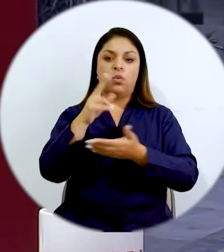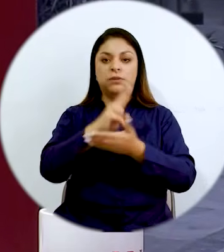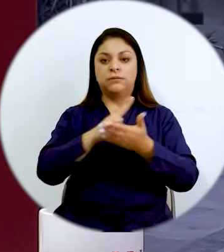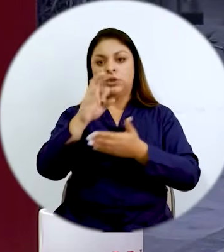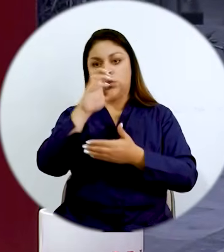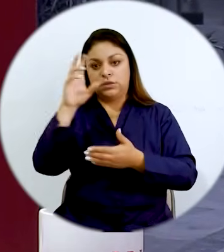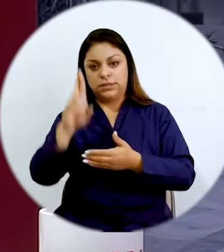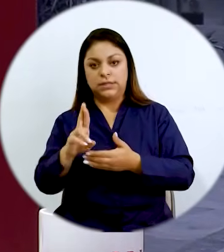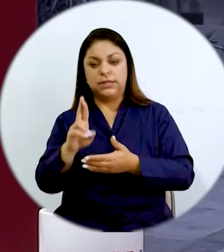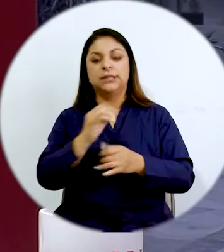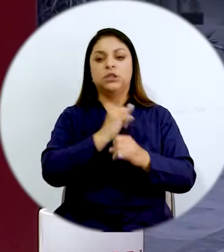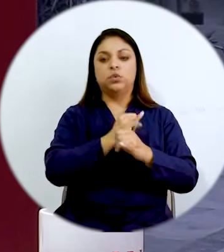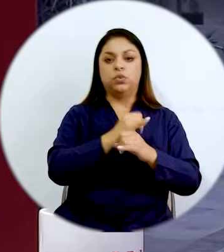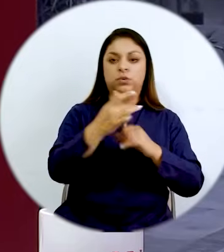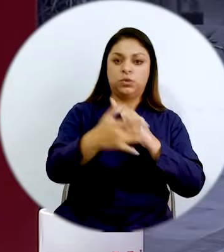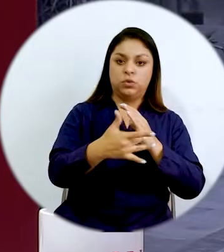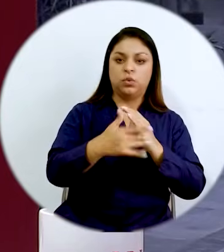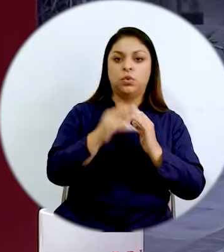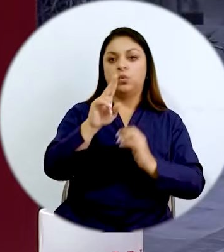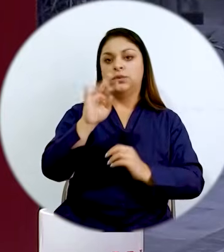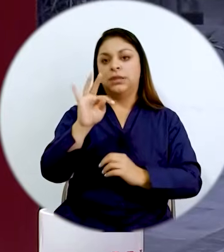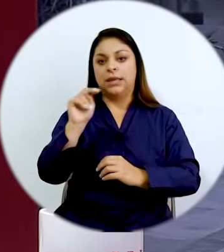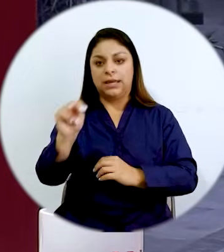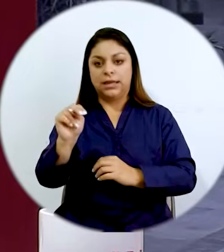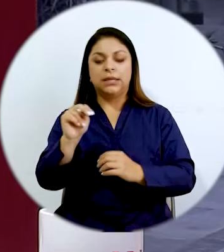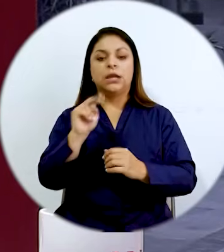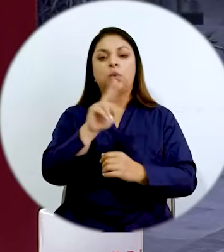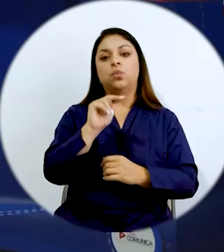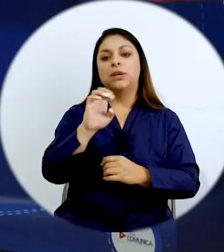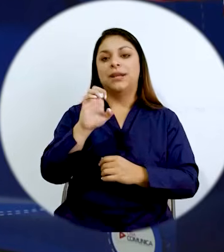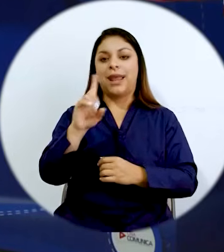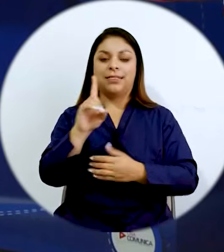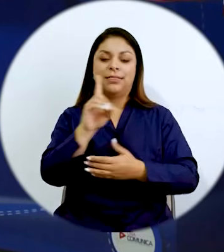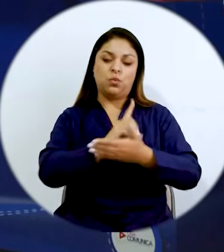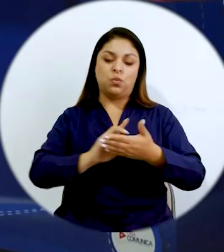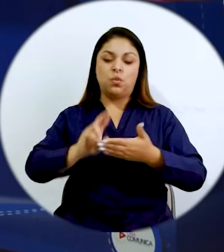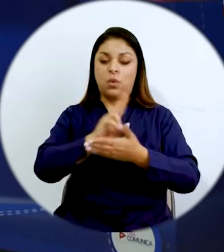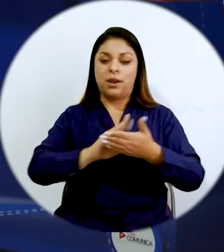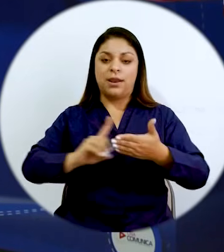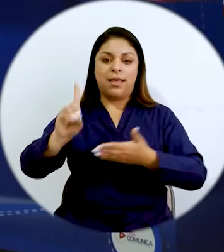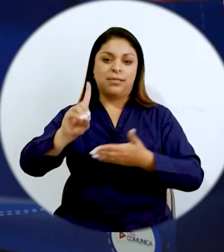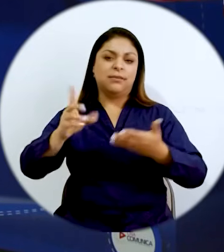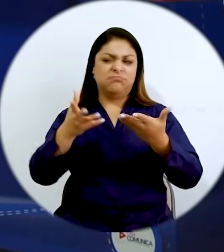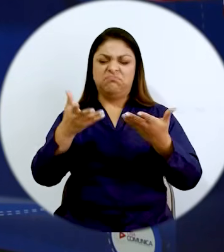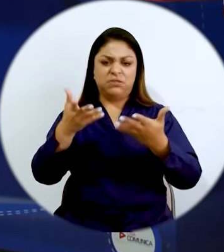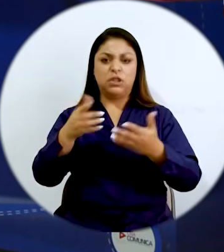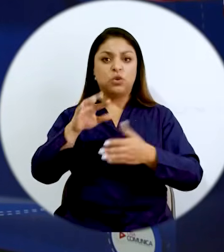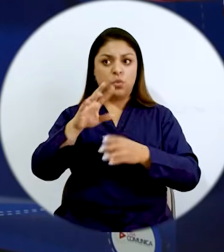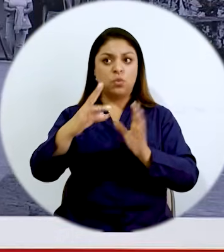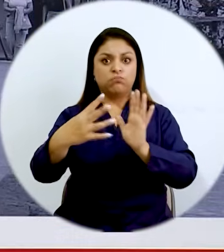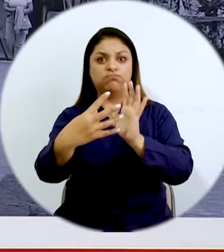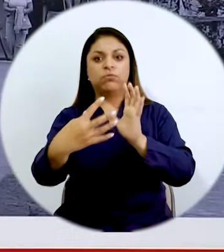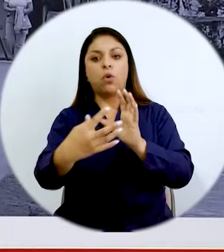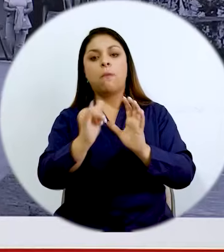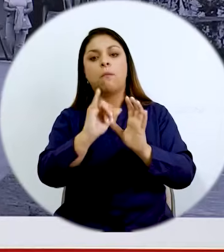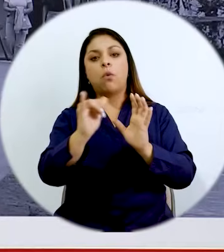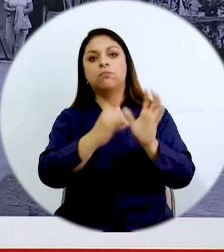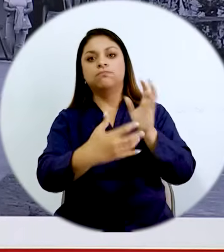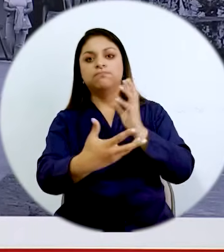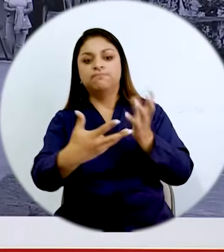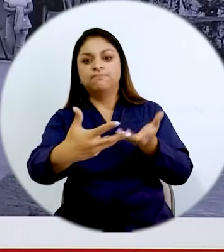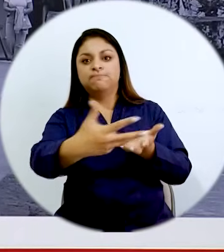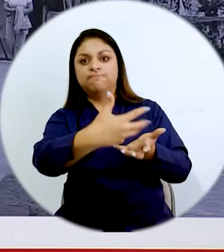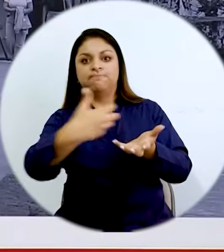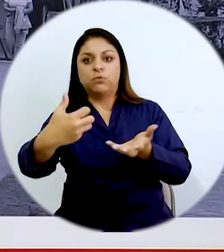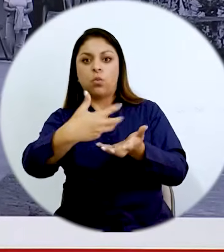Costa Rica, el Instituto Tecnológico, la UTN, la UNED, que también se sirven de nuestra base de datos. De la UNA.